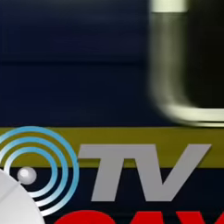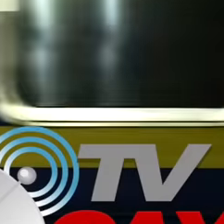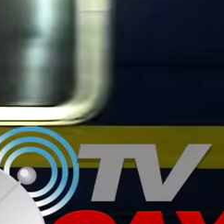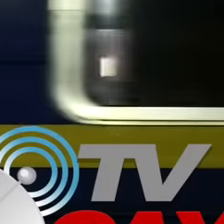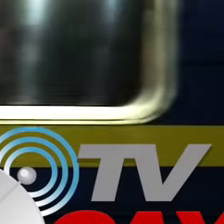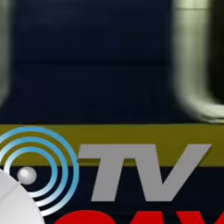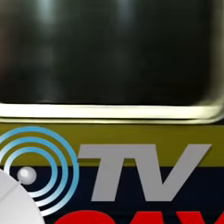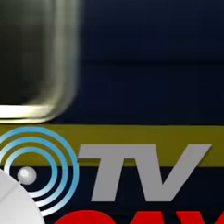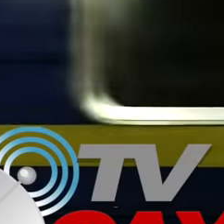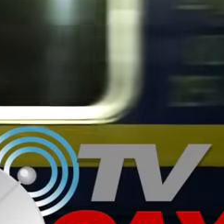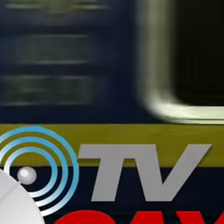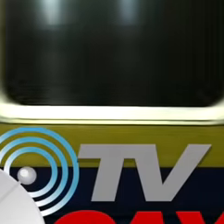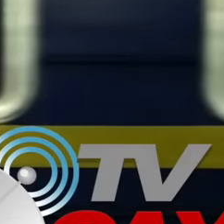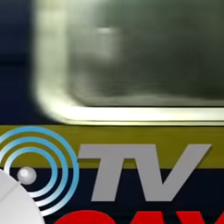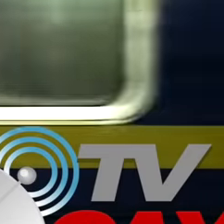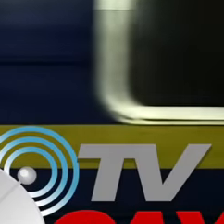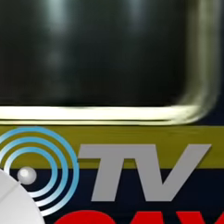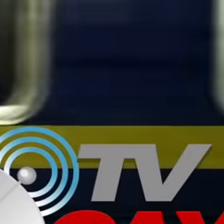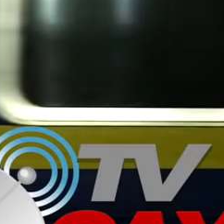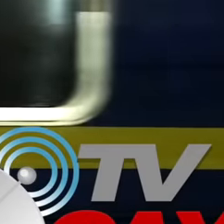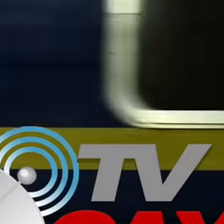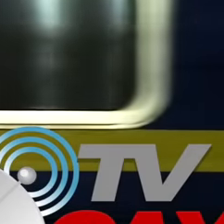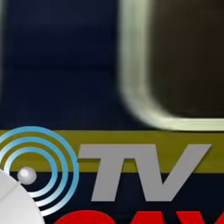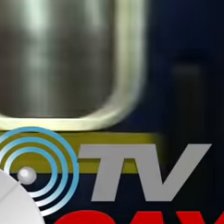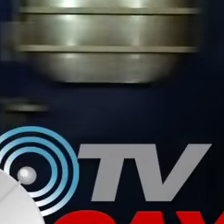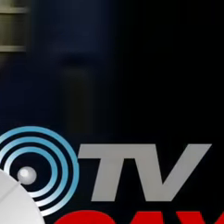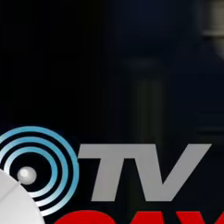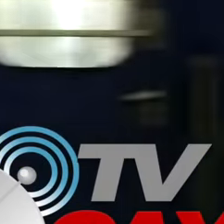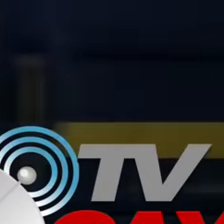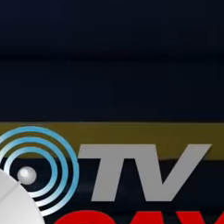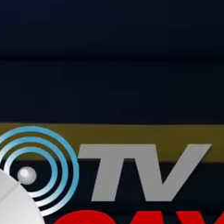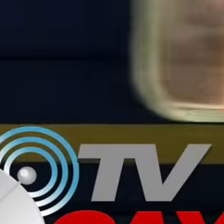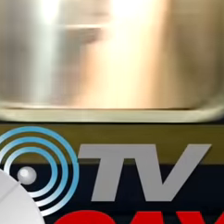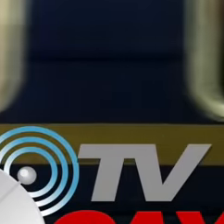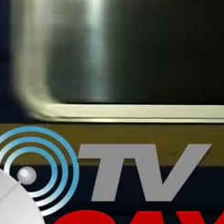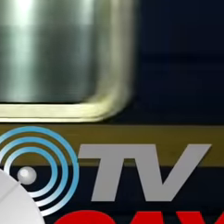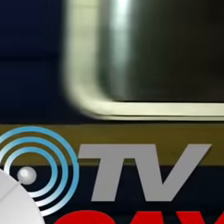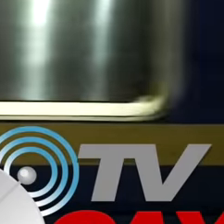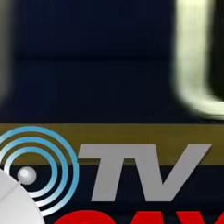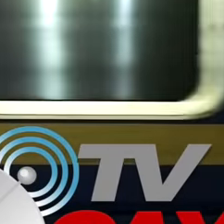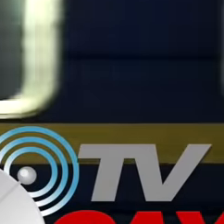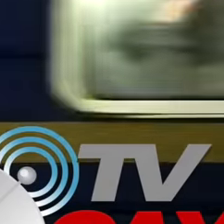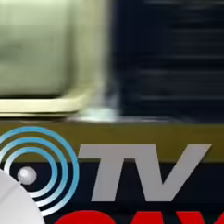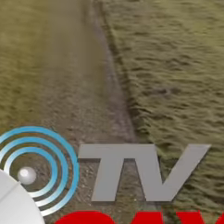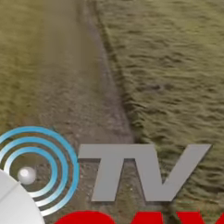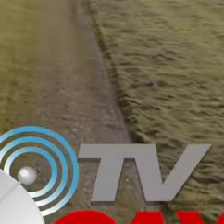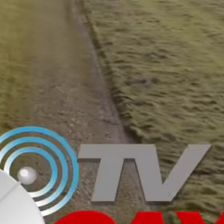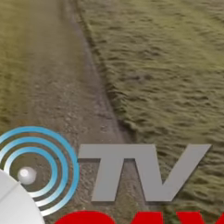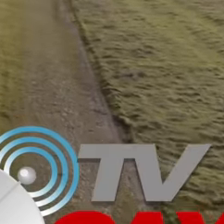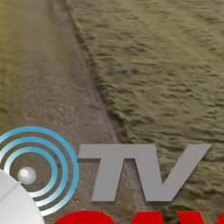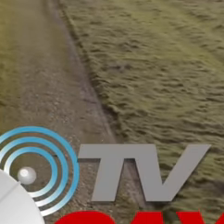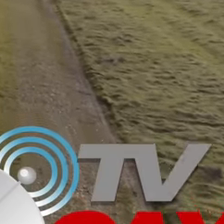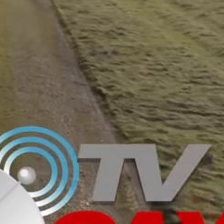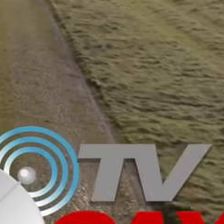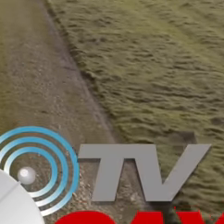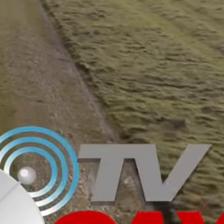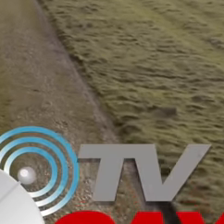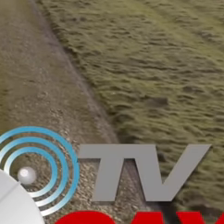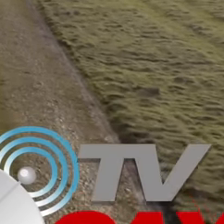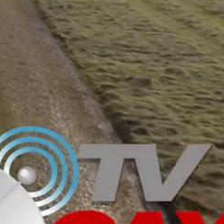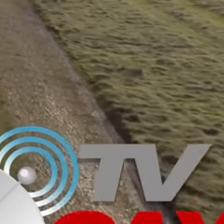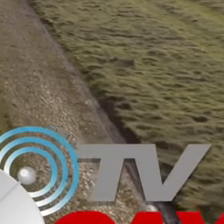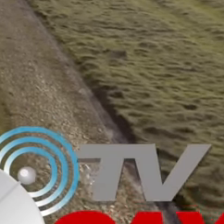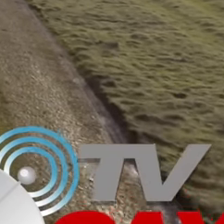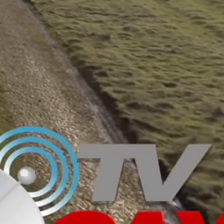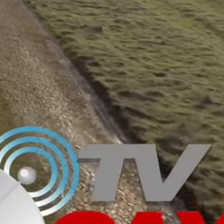se retirará las concesiones a quienes tienen trenes de carga. Se mantienen las concesiones actuales.